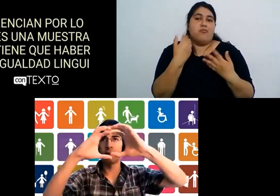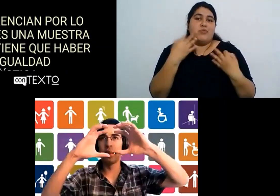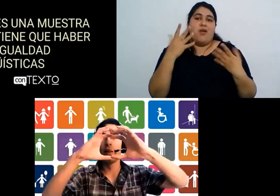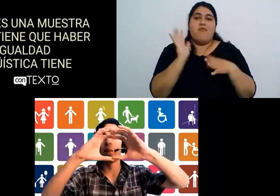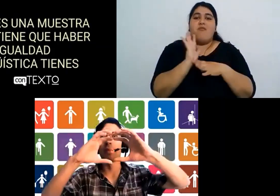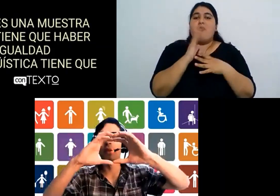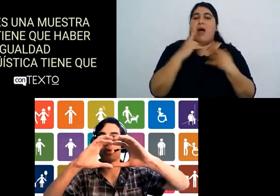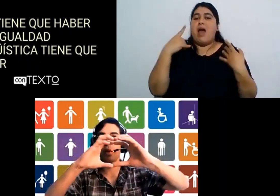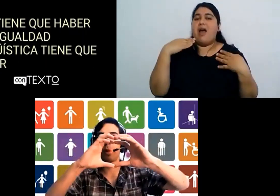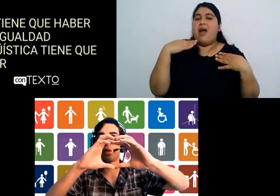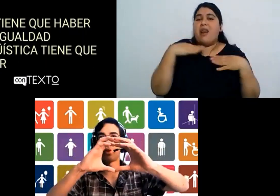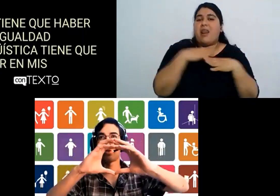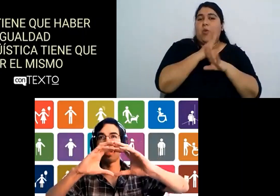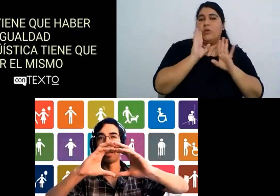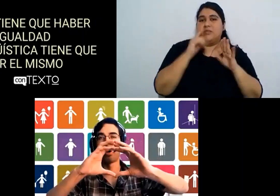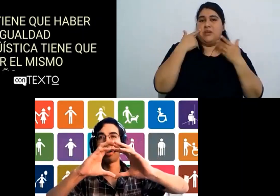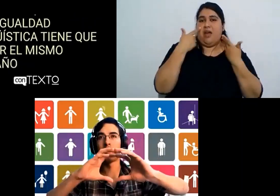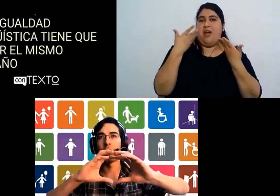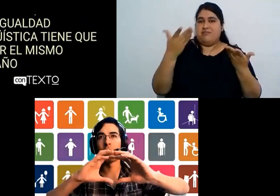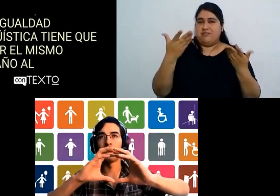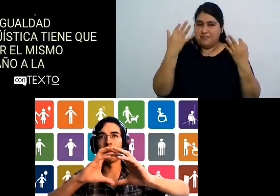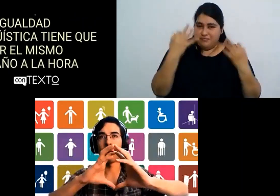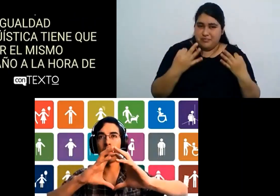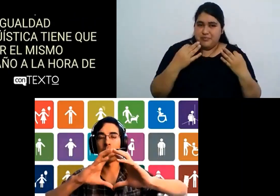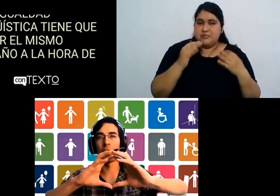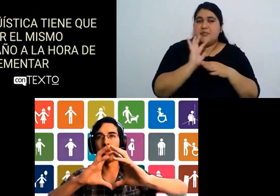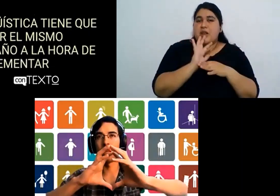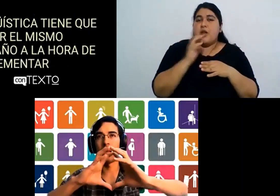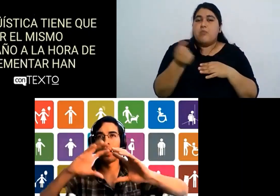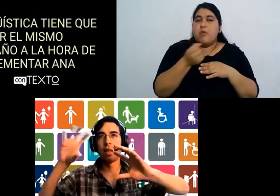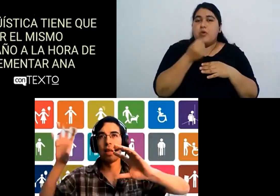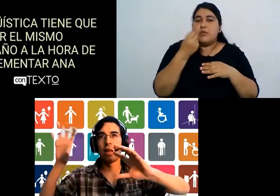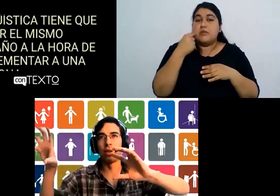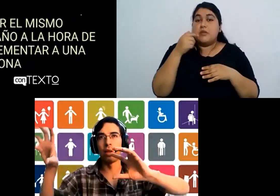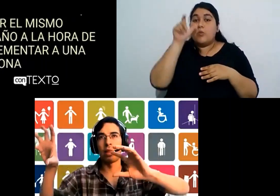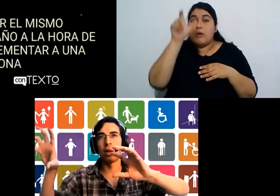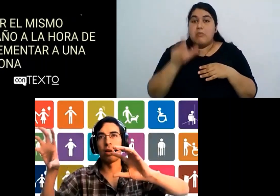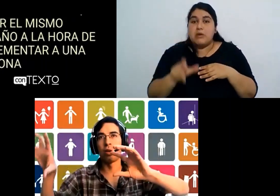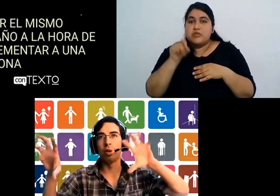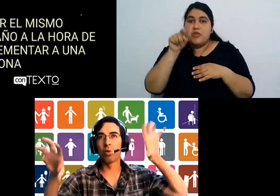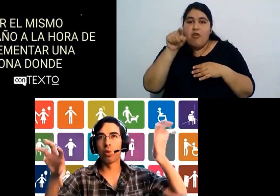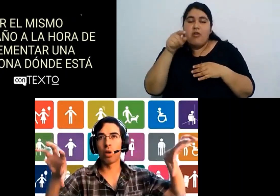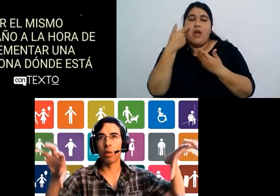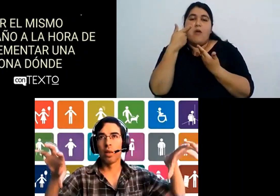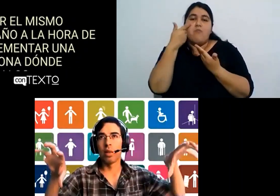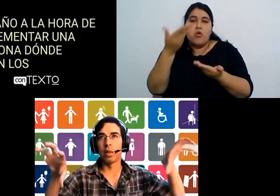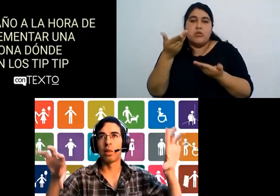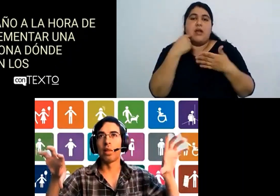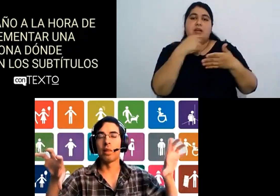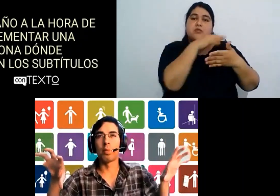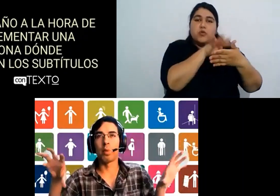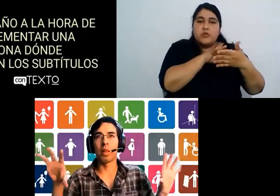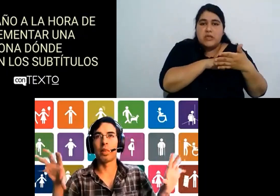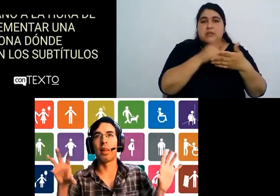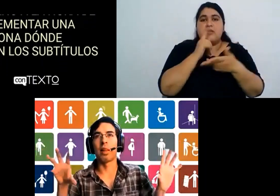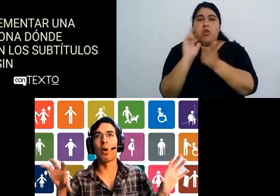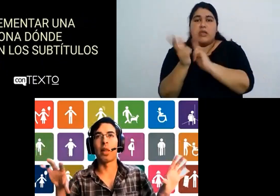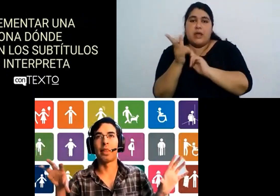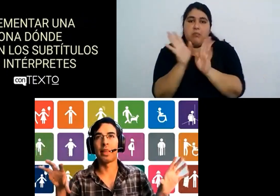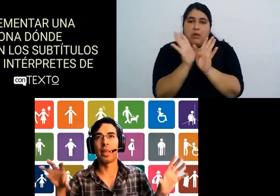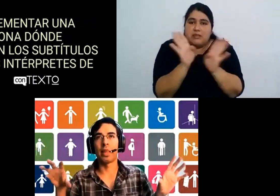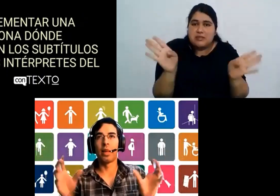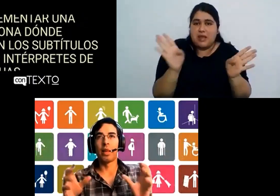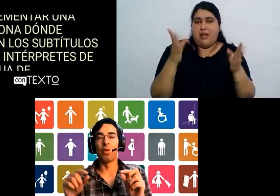que haber el mismo tamaño a la hora de implementar a una persona donde están los subtítulos y los intérpretes de lengua